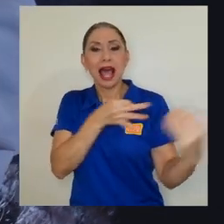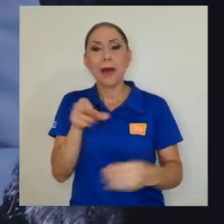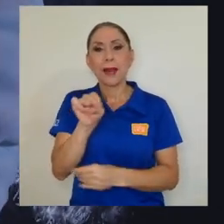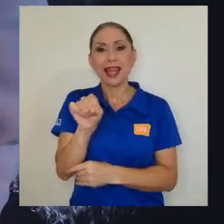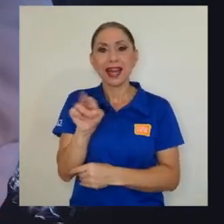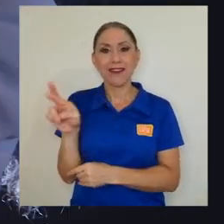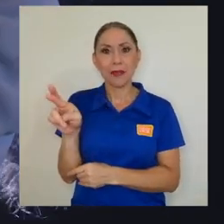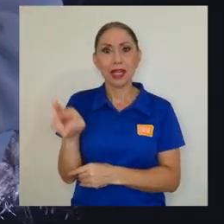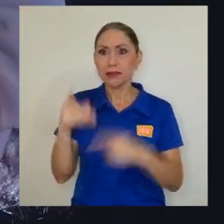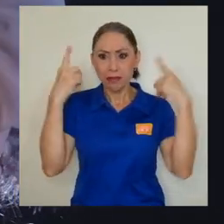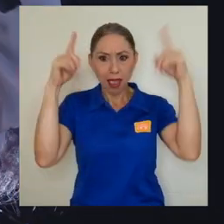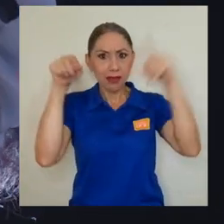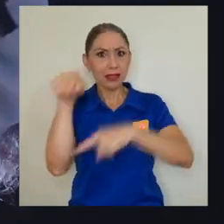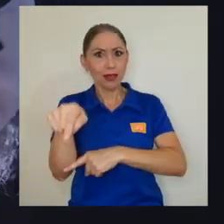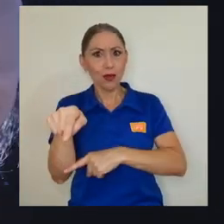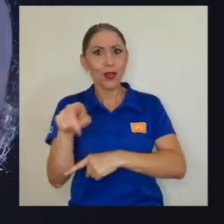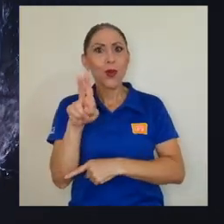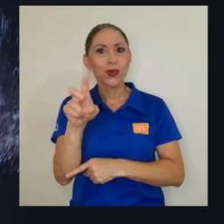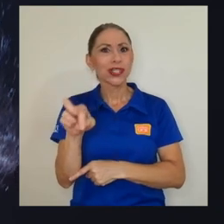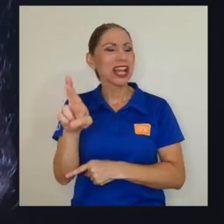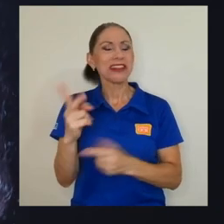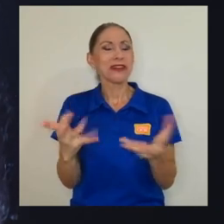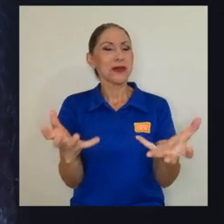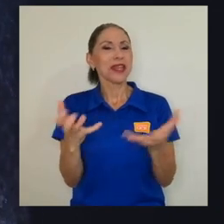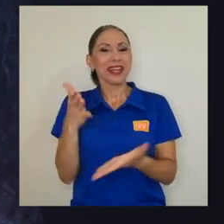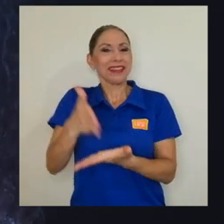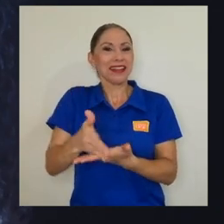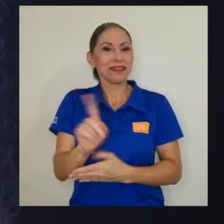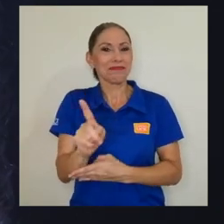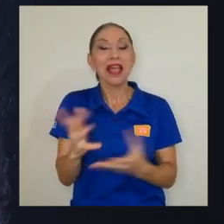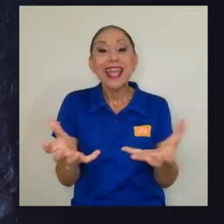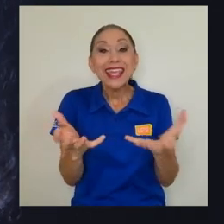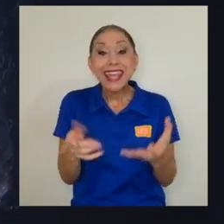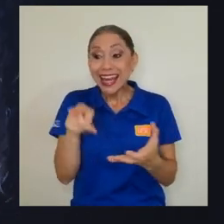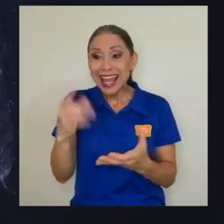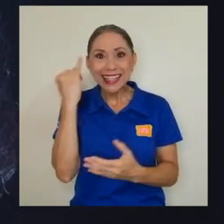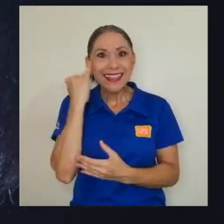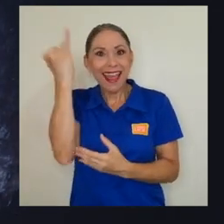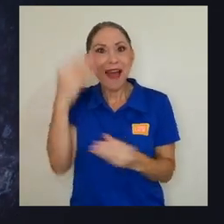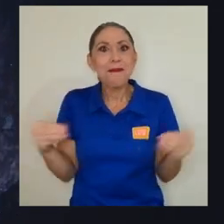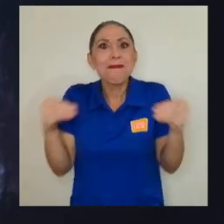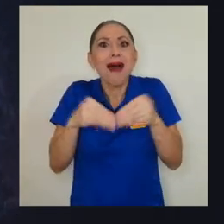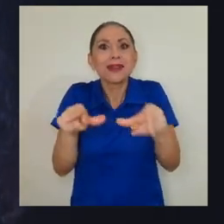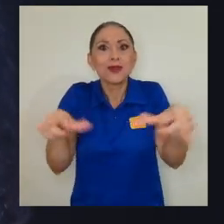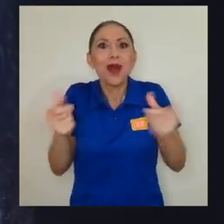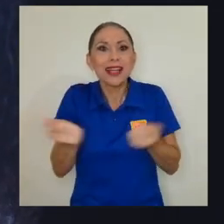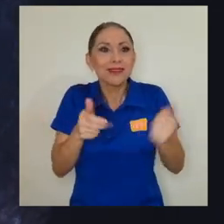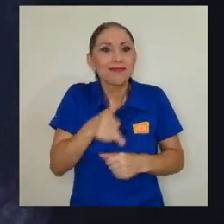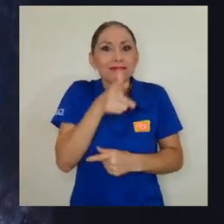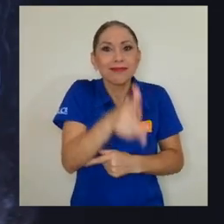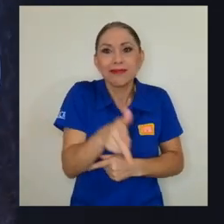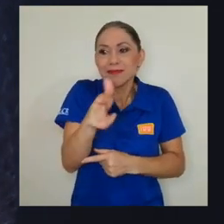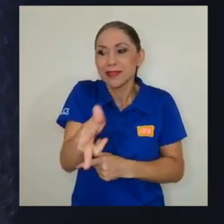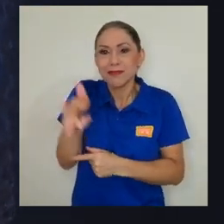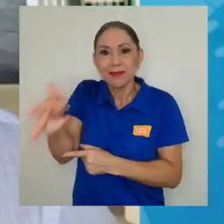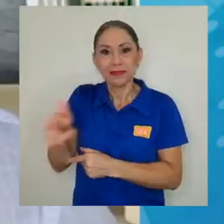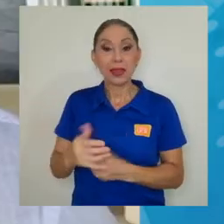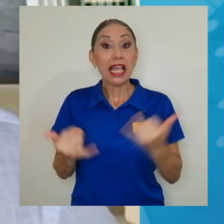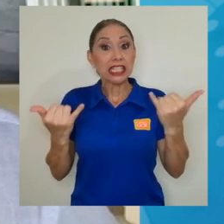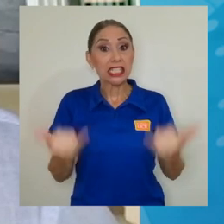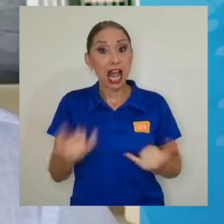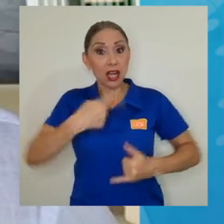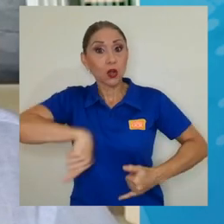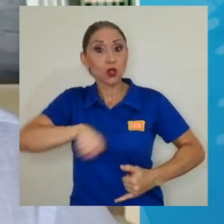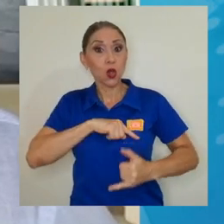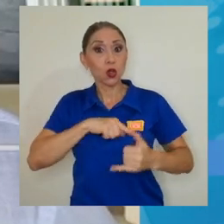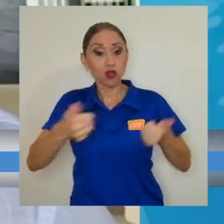Tal ha sido el éxito que la sede no planea detenerse y busca llevar esta iniciativa a más comunidades. Estamos ya